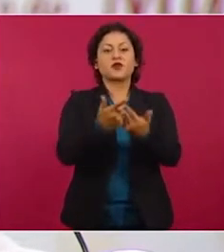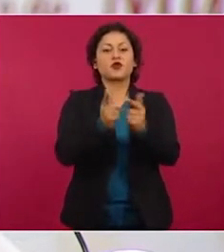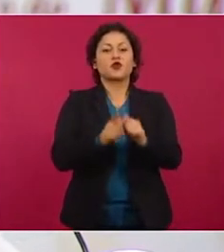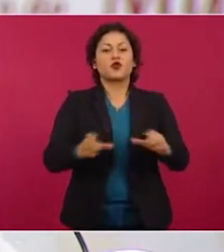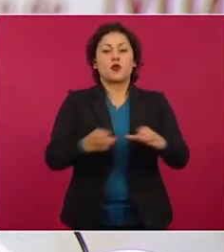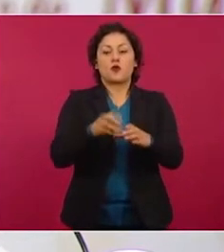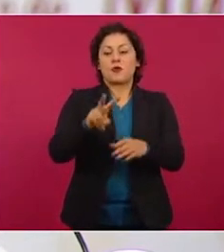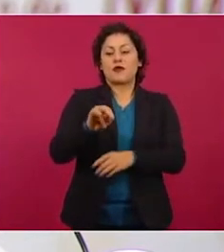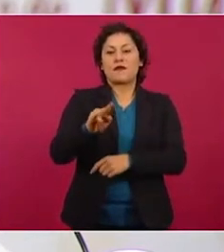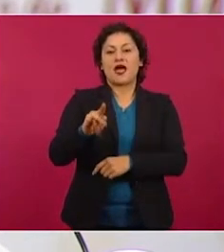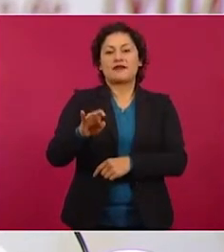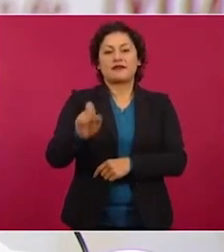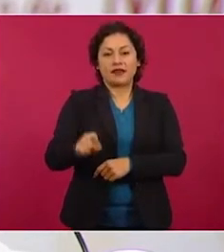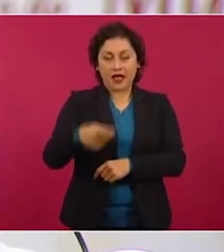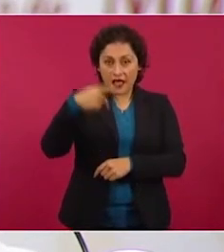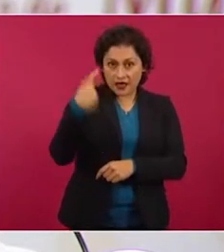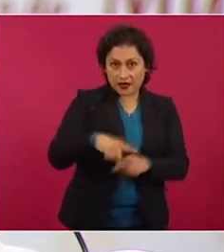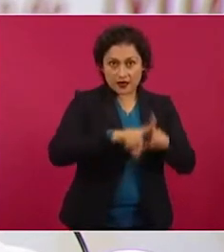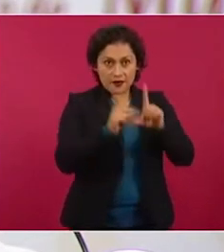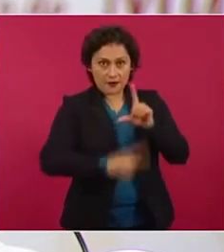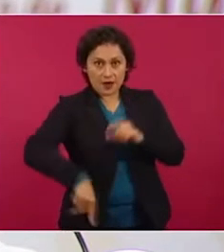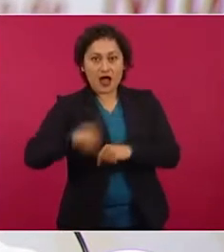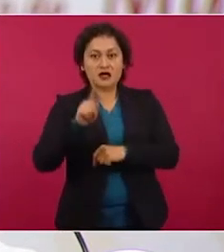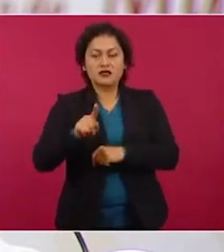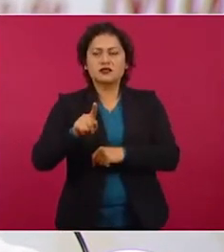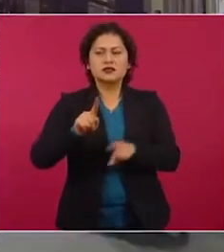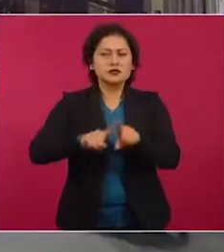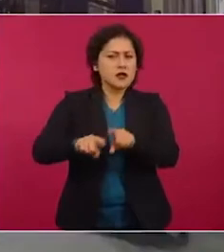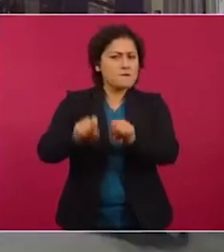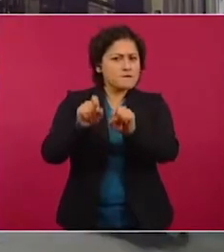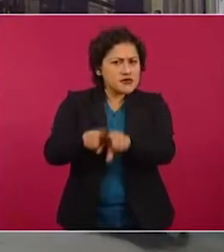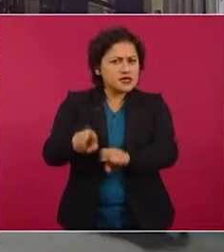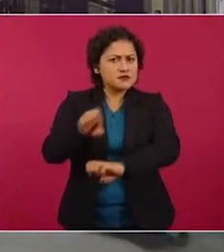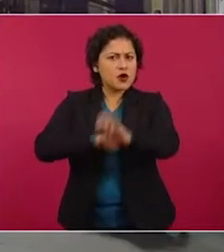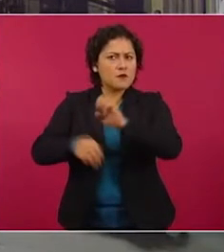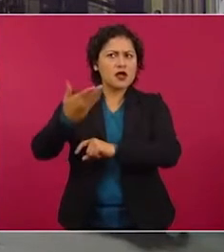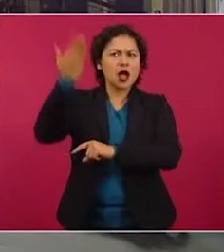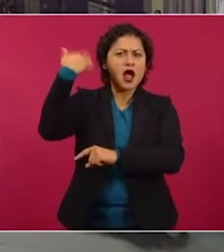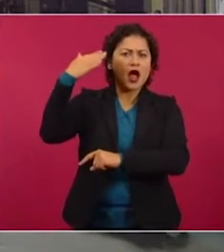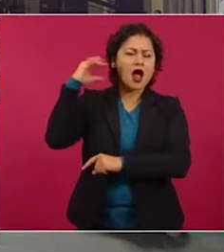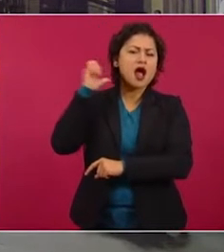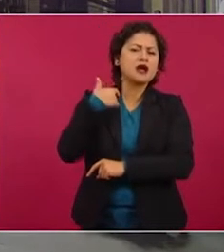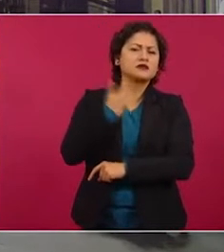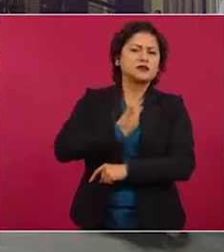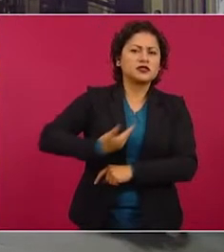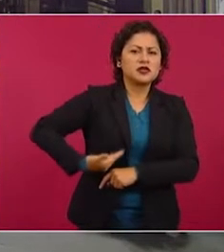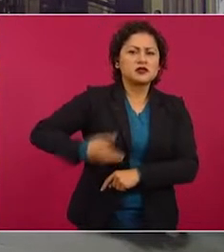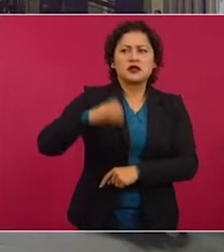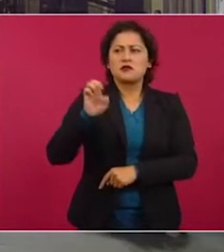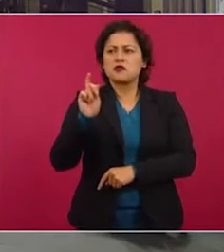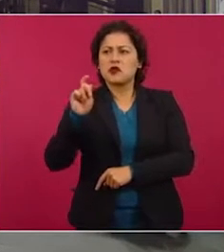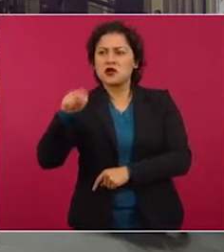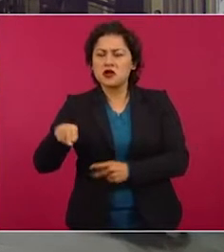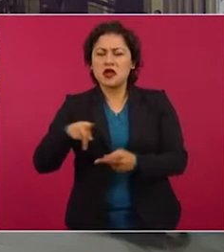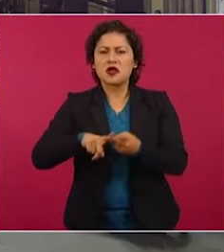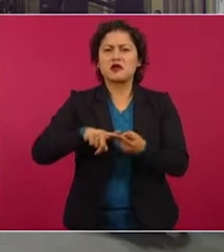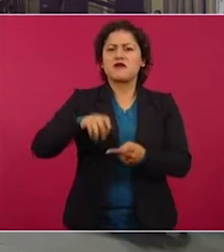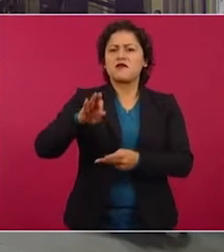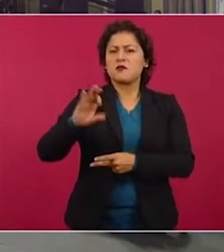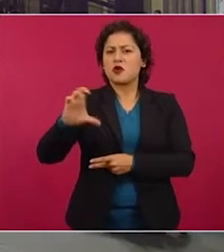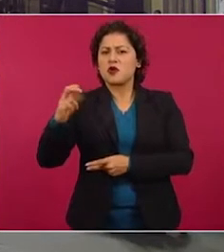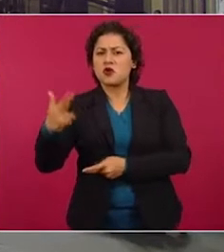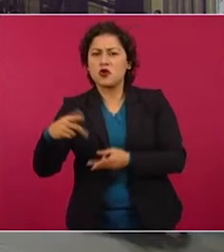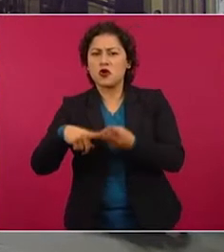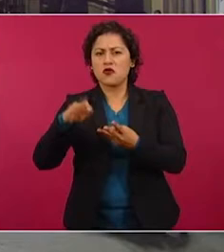aprobadas por los gobiernos anteriores, como el de Peña Nieto, Calderón y Fox. No se ha otorgado